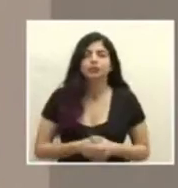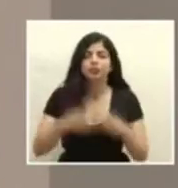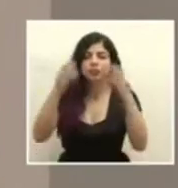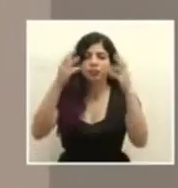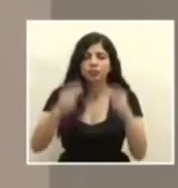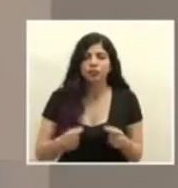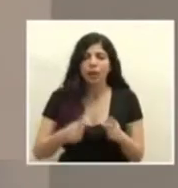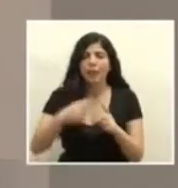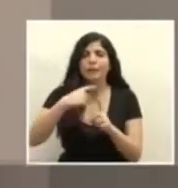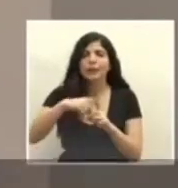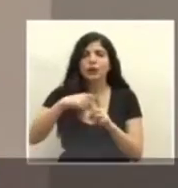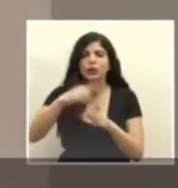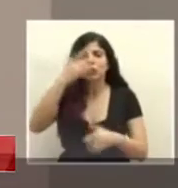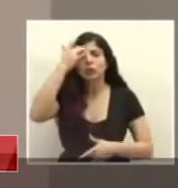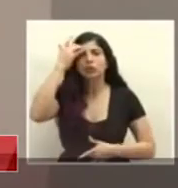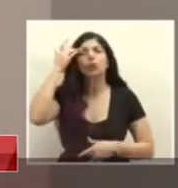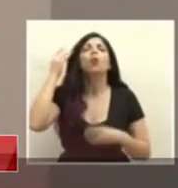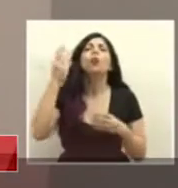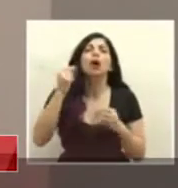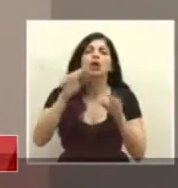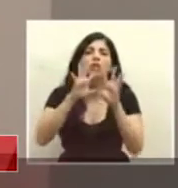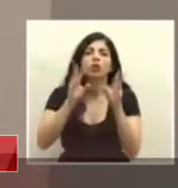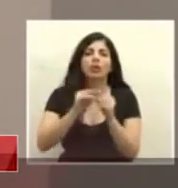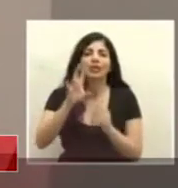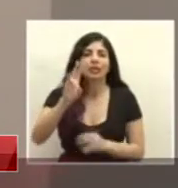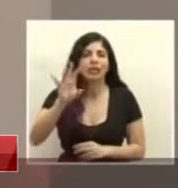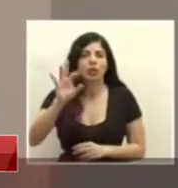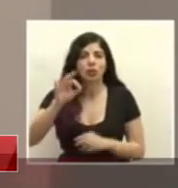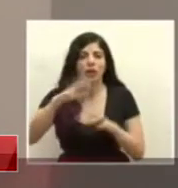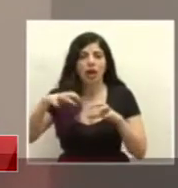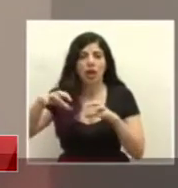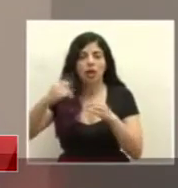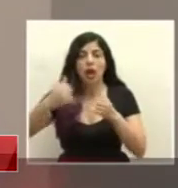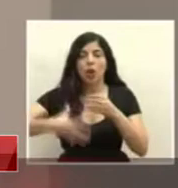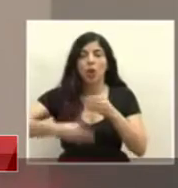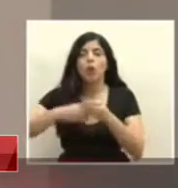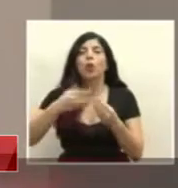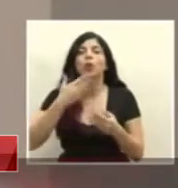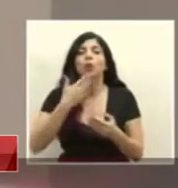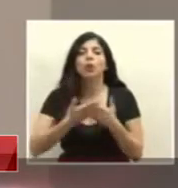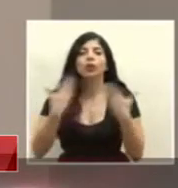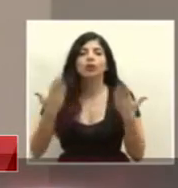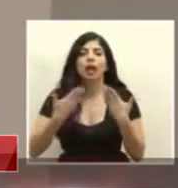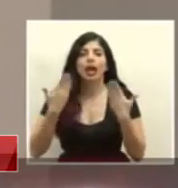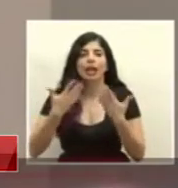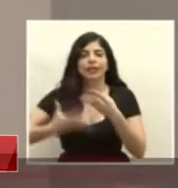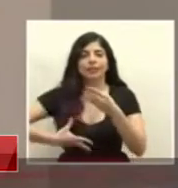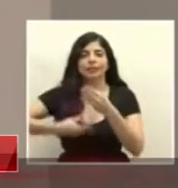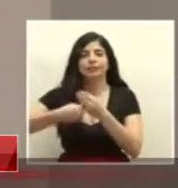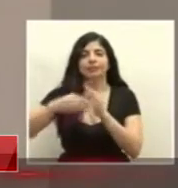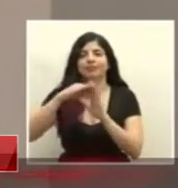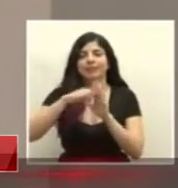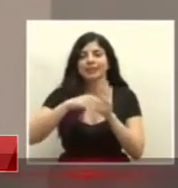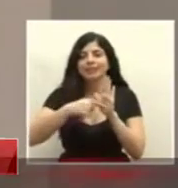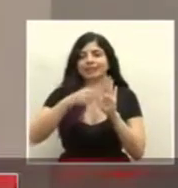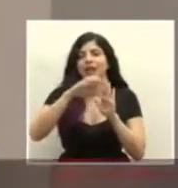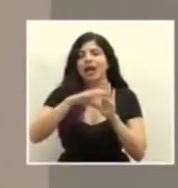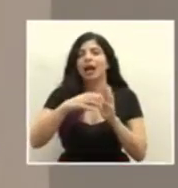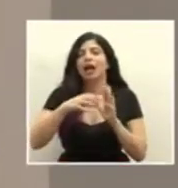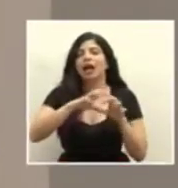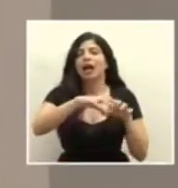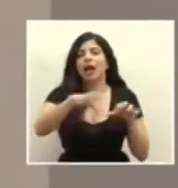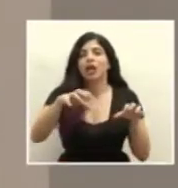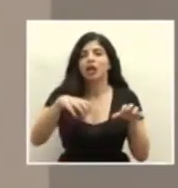Se contabilizan casos positivos en un total de 79 cantones y está sumando Buenos Aires a la lista de cantones que reportan